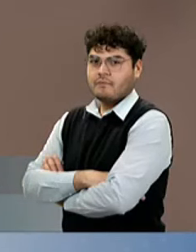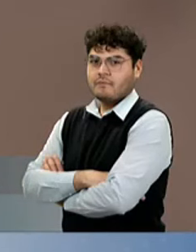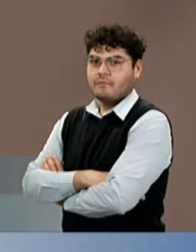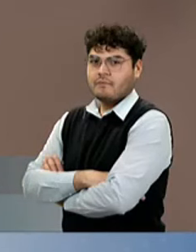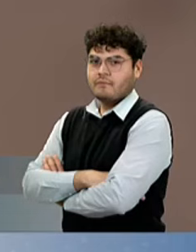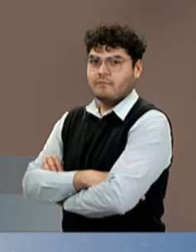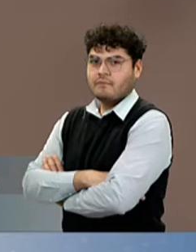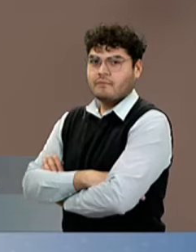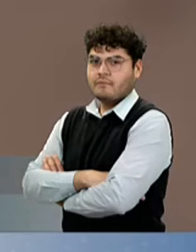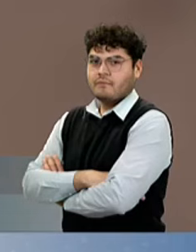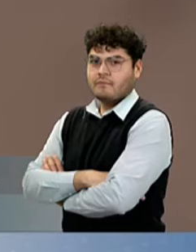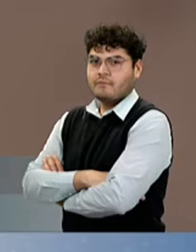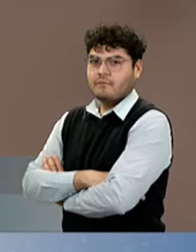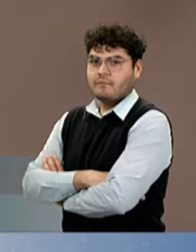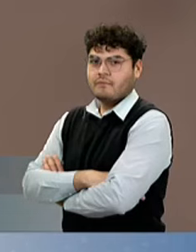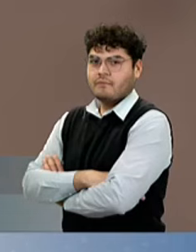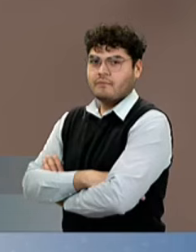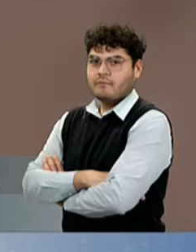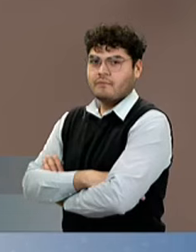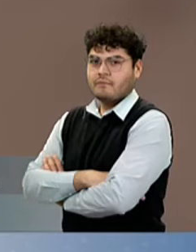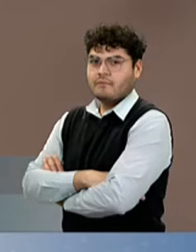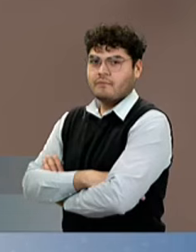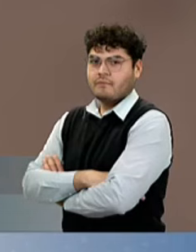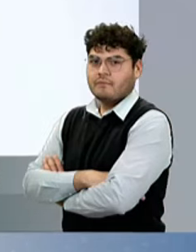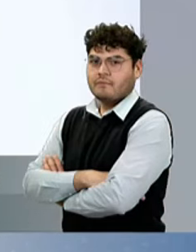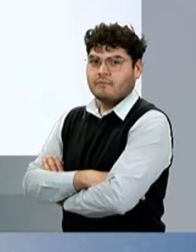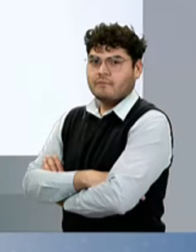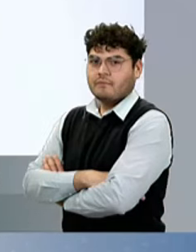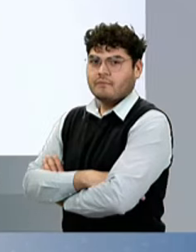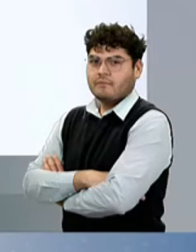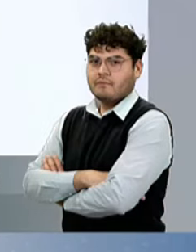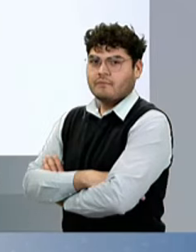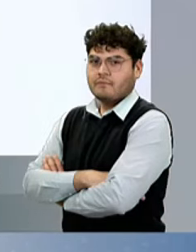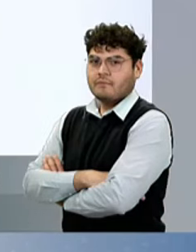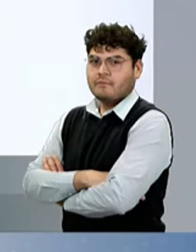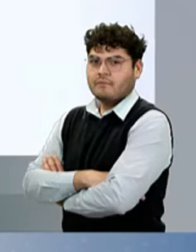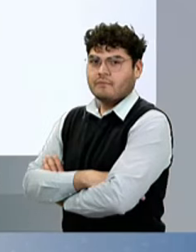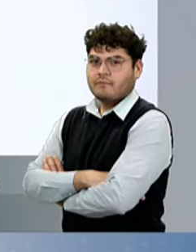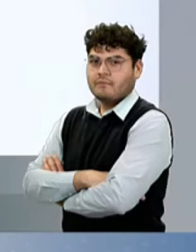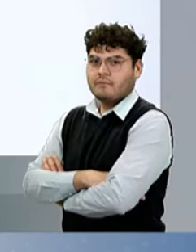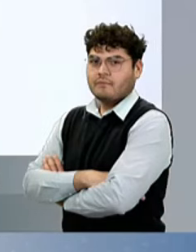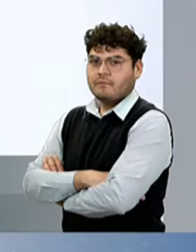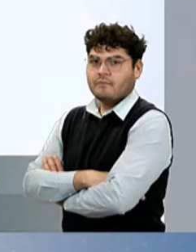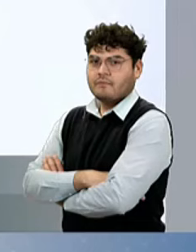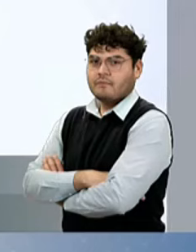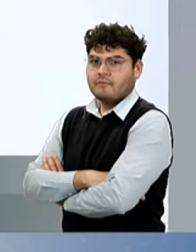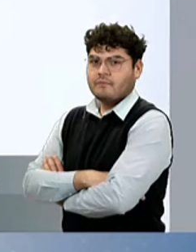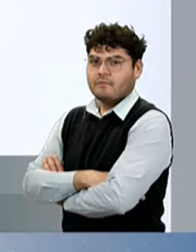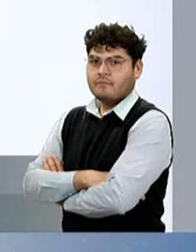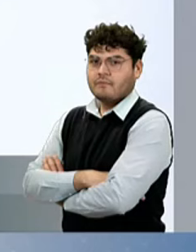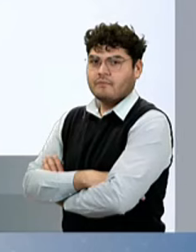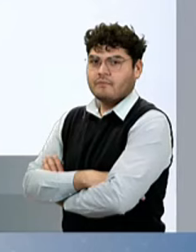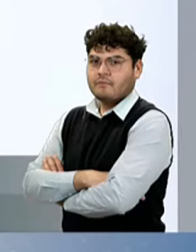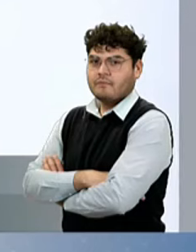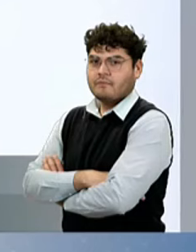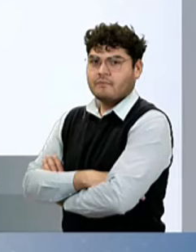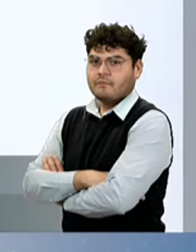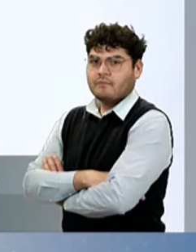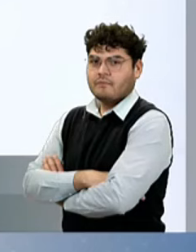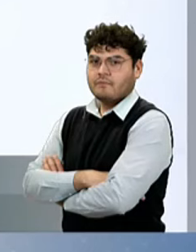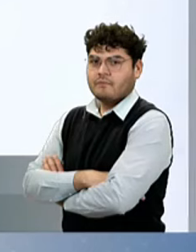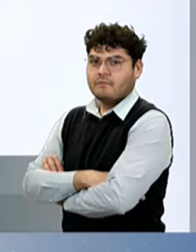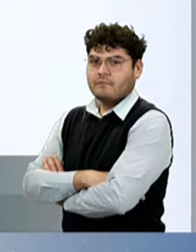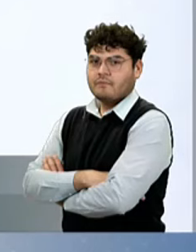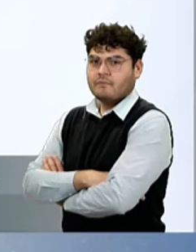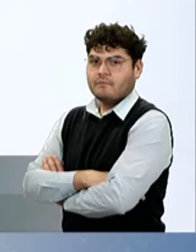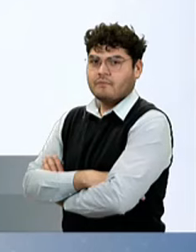la declaración de Daniel Sauer, que se espera que entregue durante esta jornada, solo faltaría que el abogado Luis Hermosilla relate su